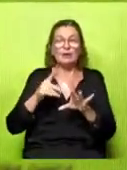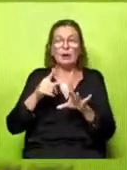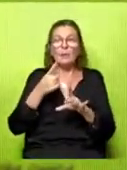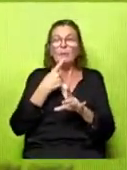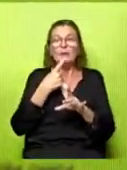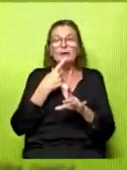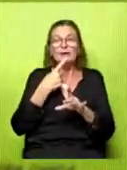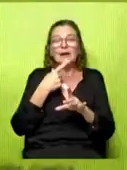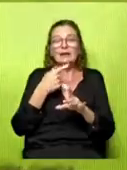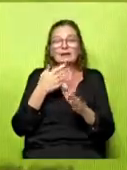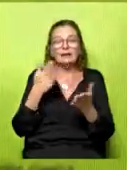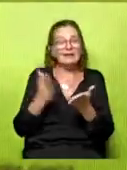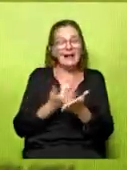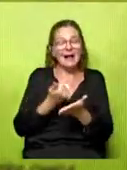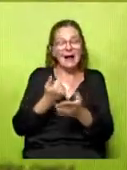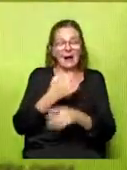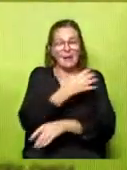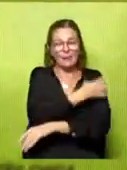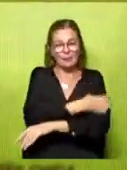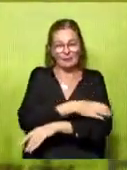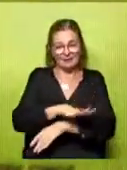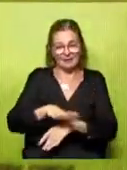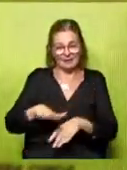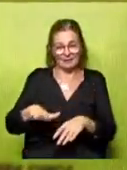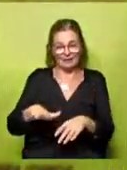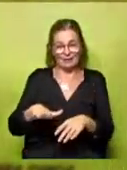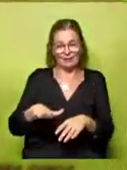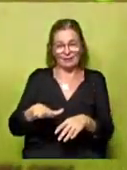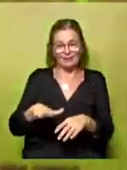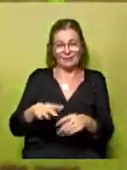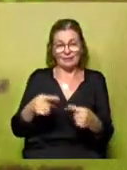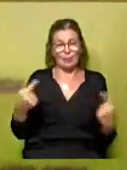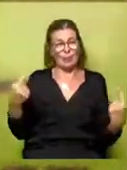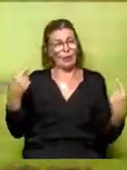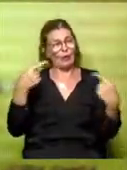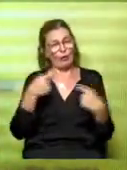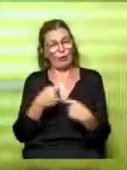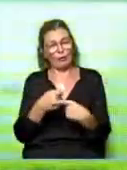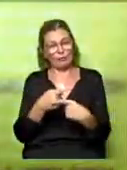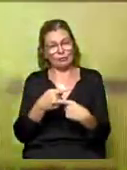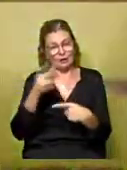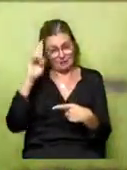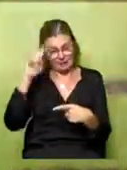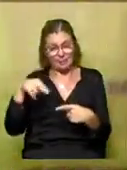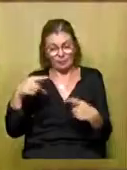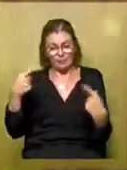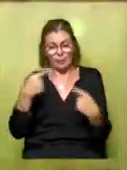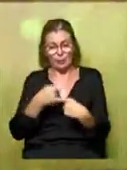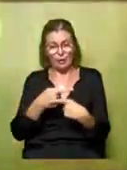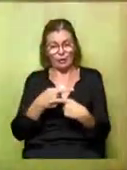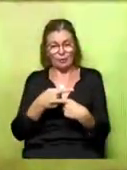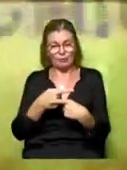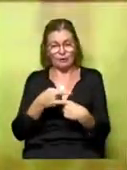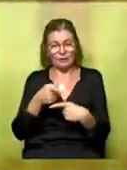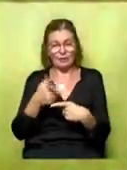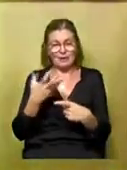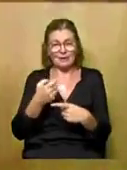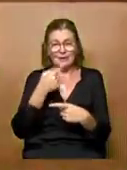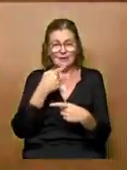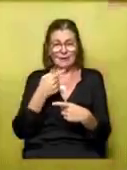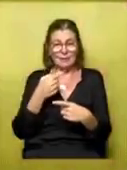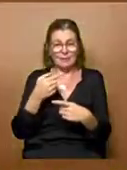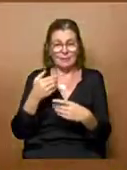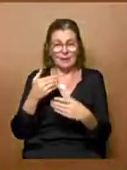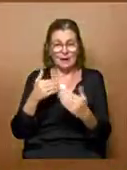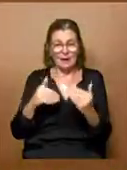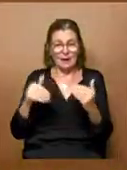tiende a erradicar la pobreza infantil, ¿sí? Se contrapone, razonablemente, pero se contrapone que eso implica un perjuicio para el crecimiento económico.